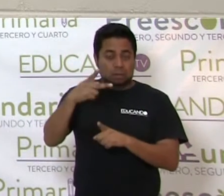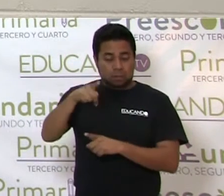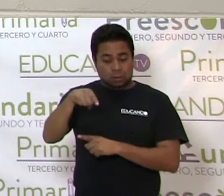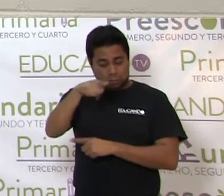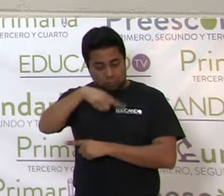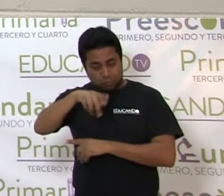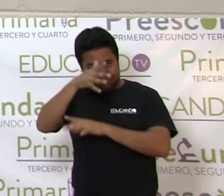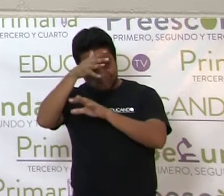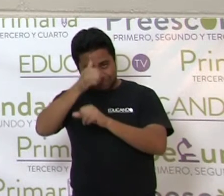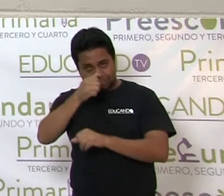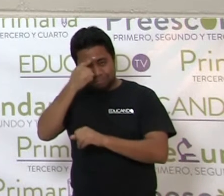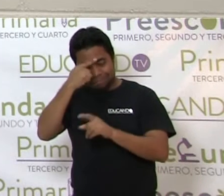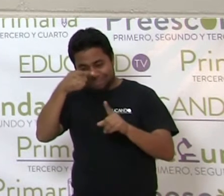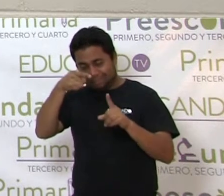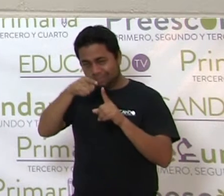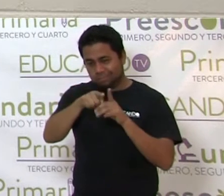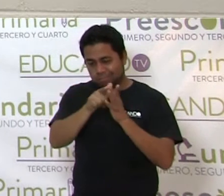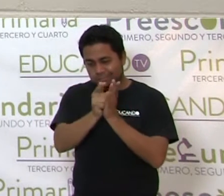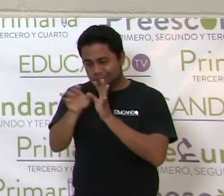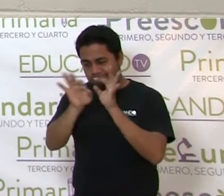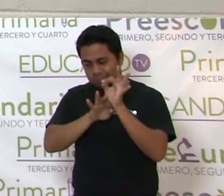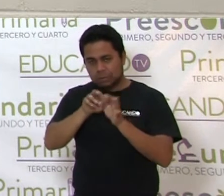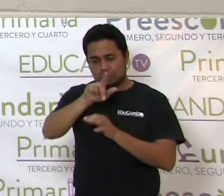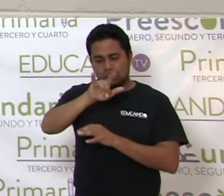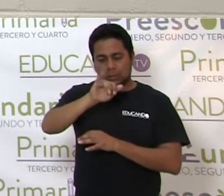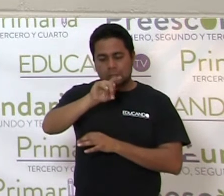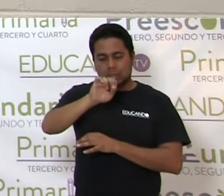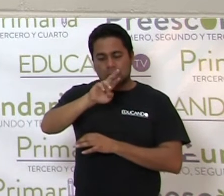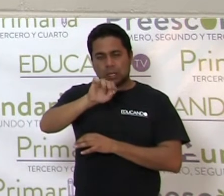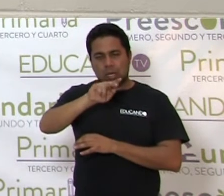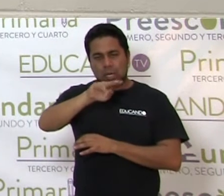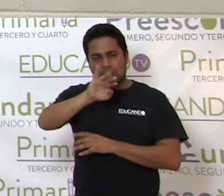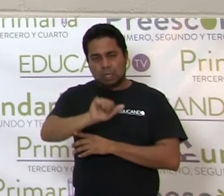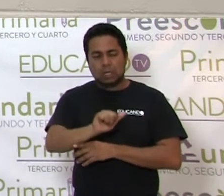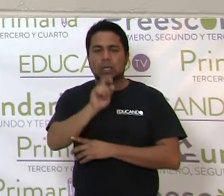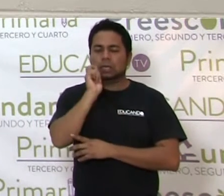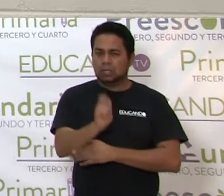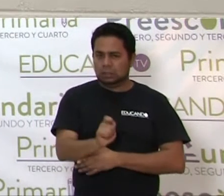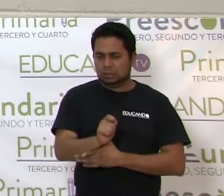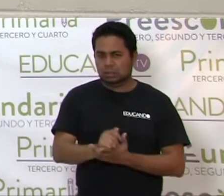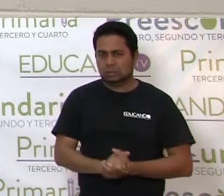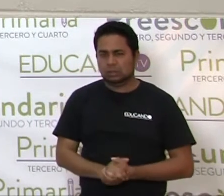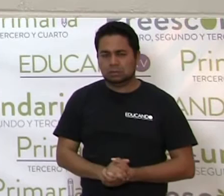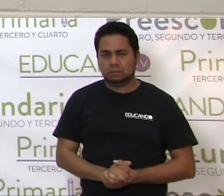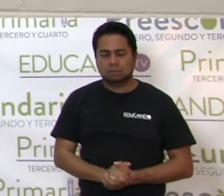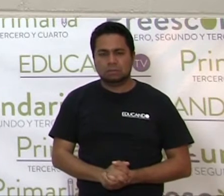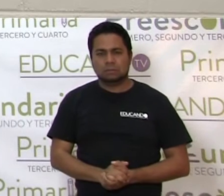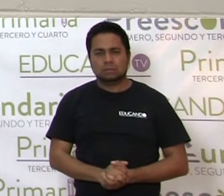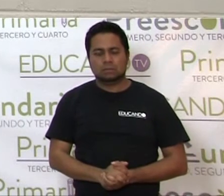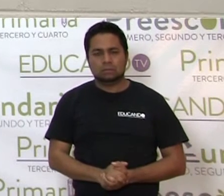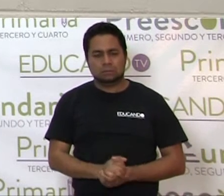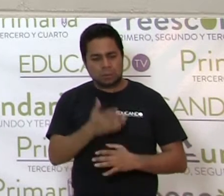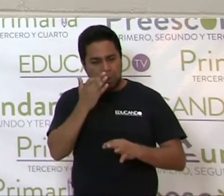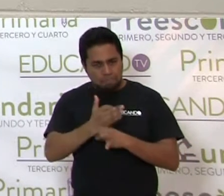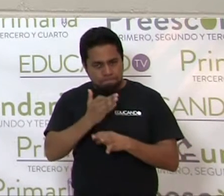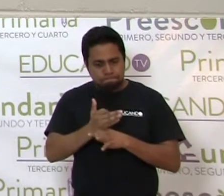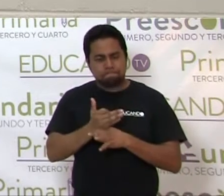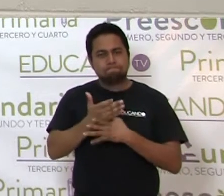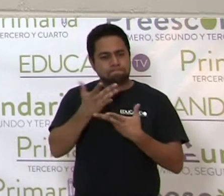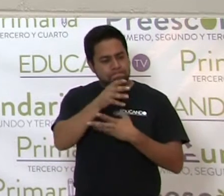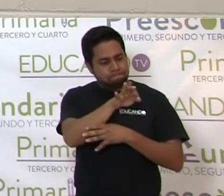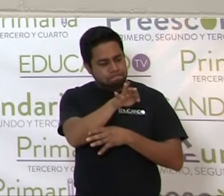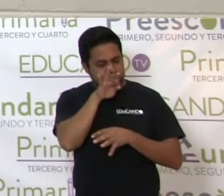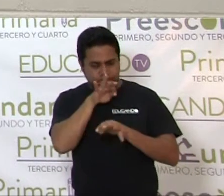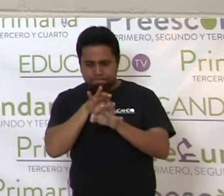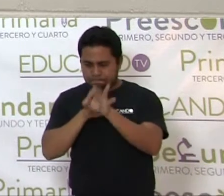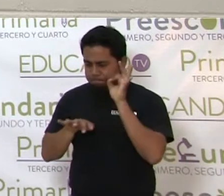a enfocar en la antología literaria. ¿Qué significa esto? Que vamos a hacer una recopilación